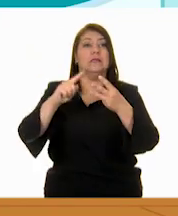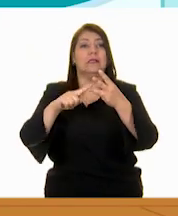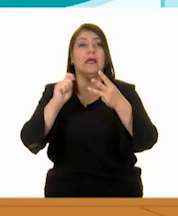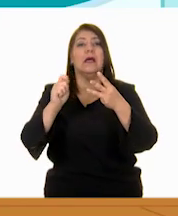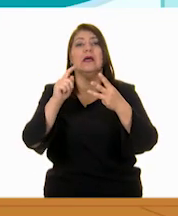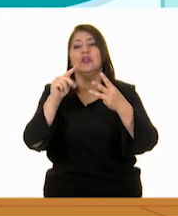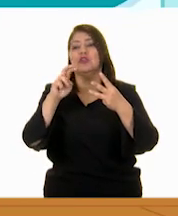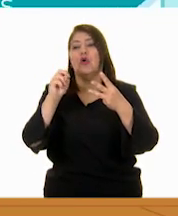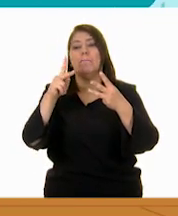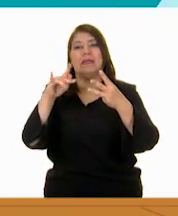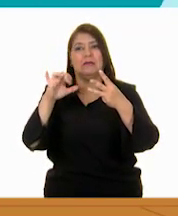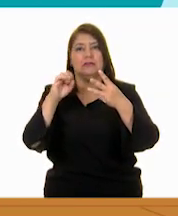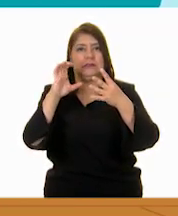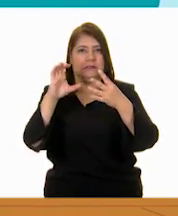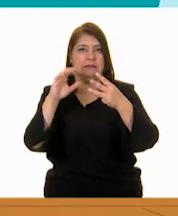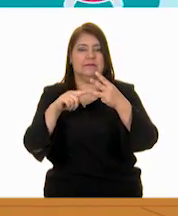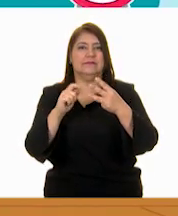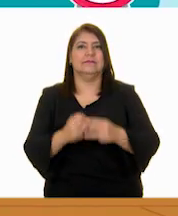trópicos.